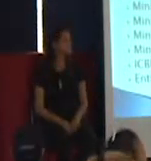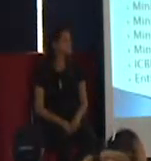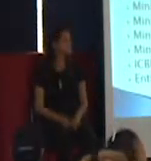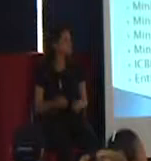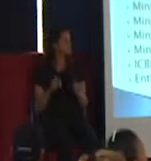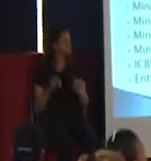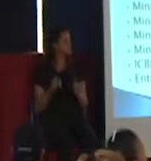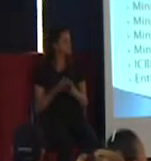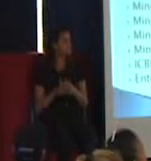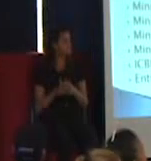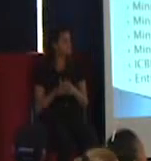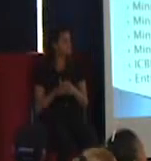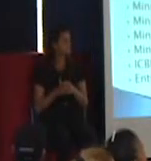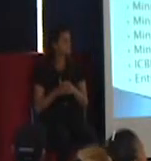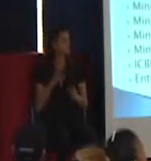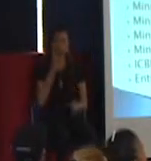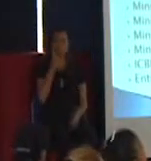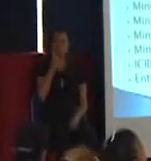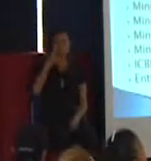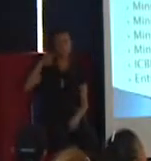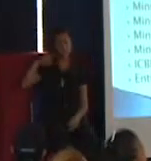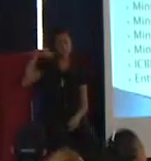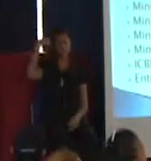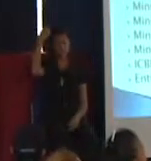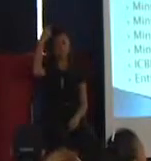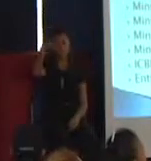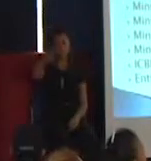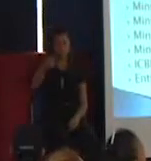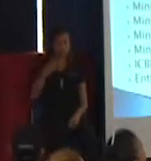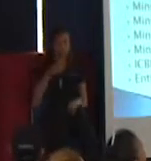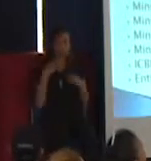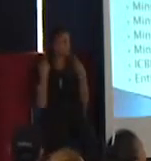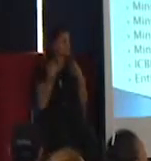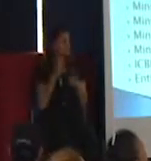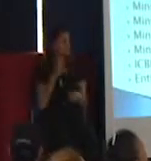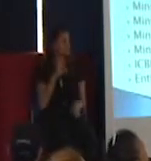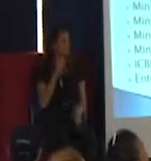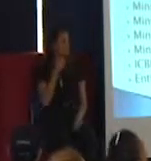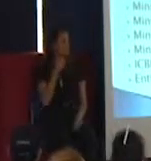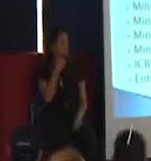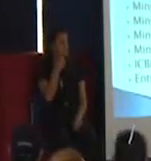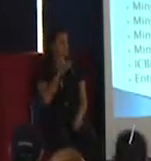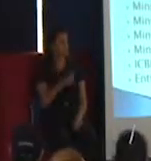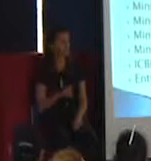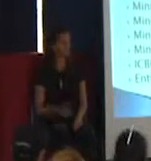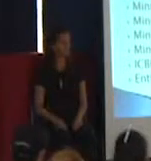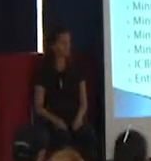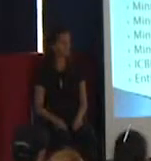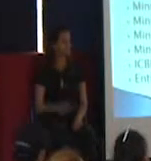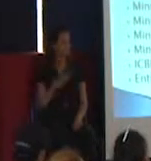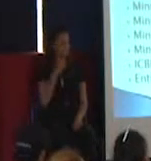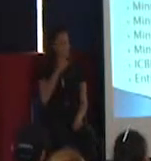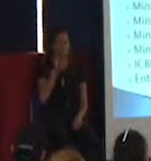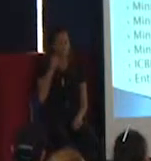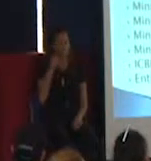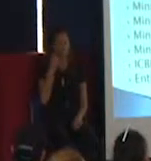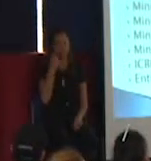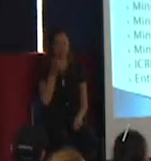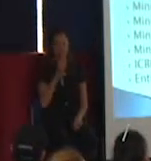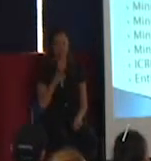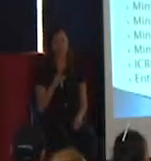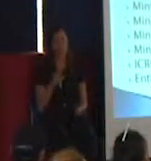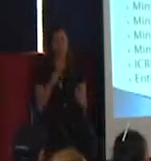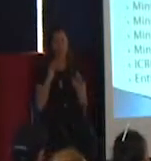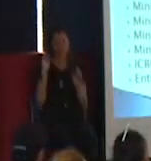Nos veremos la siguiente sesión, ¿sí? El 30 de julio nos veremos y